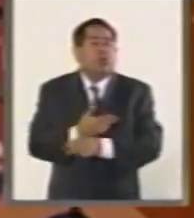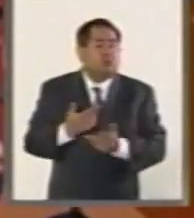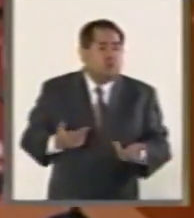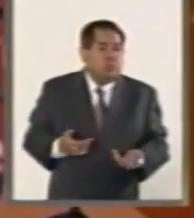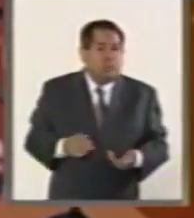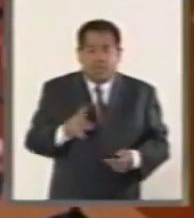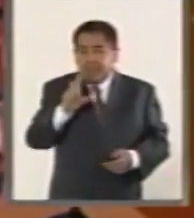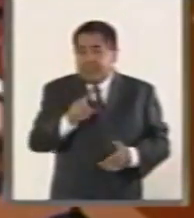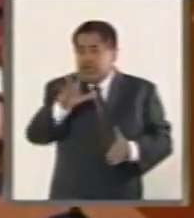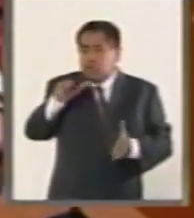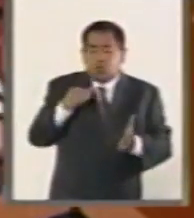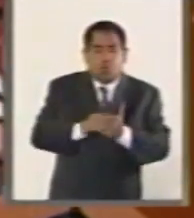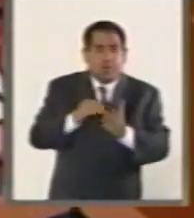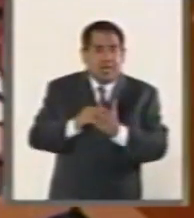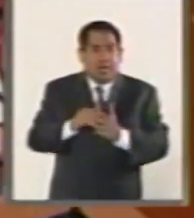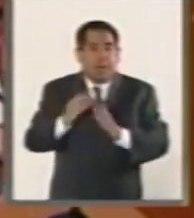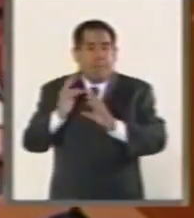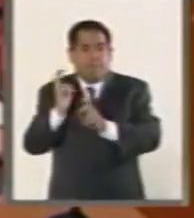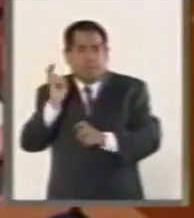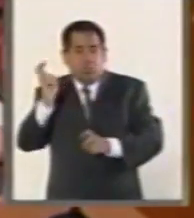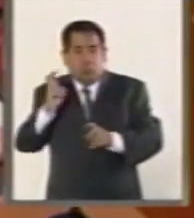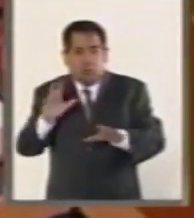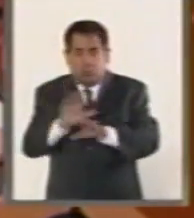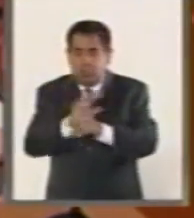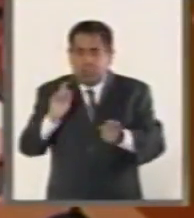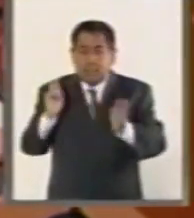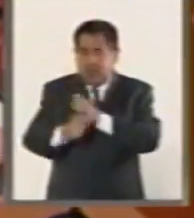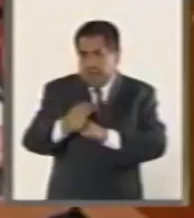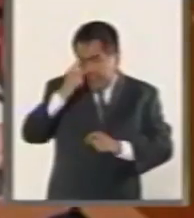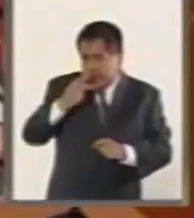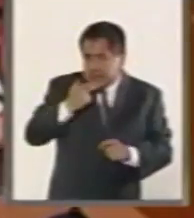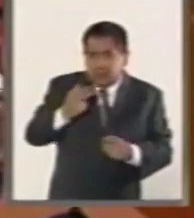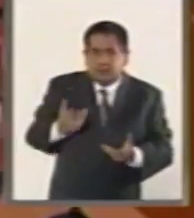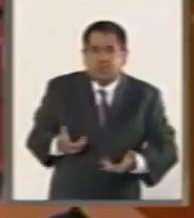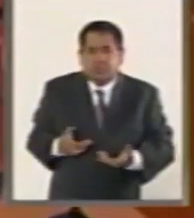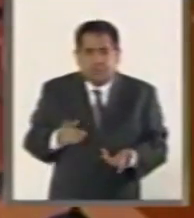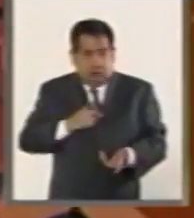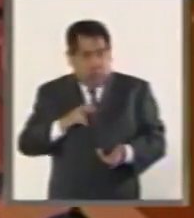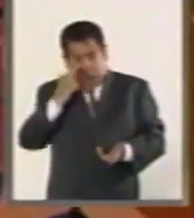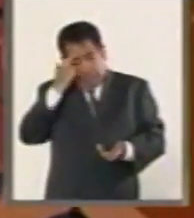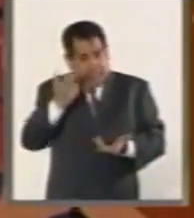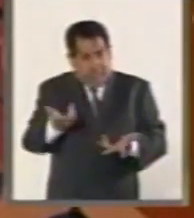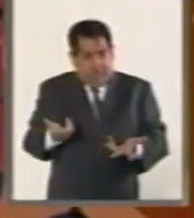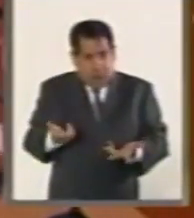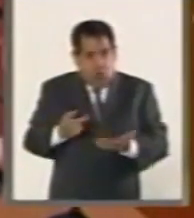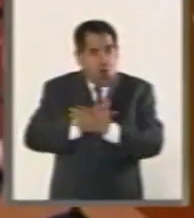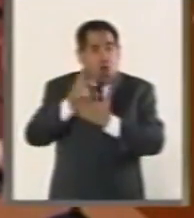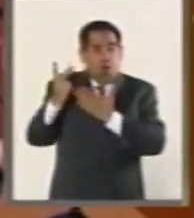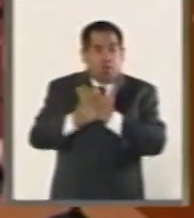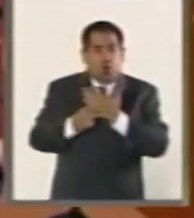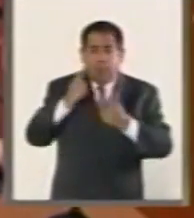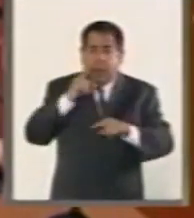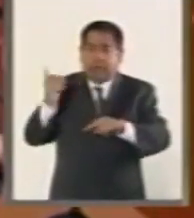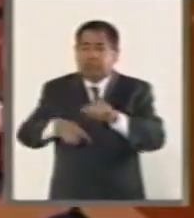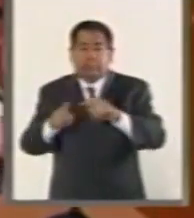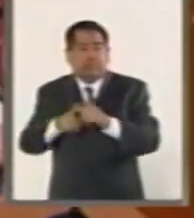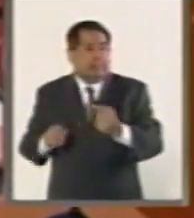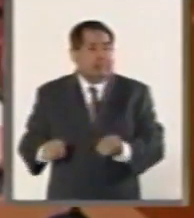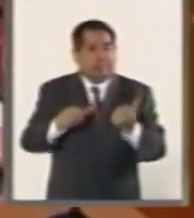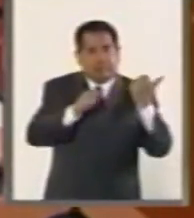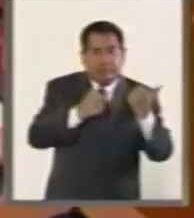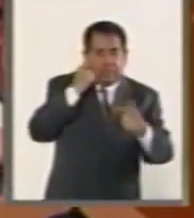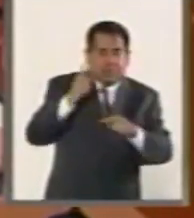35 mil microbuses que habían convertido su vida útil. No se acuerdan, y no fue un programa de descarcachización como se